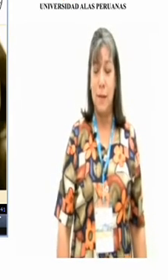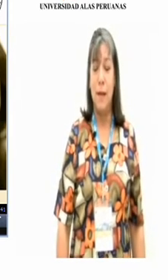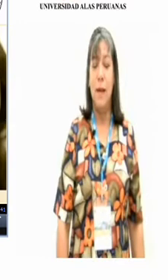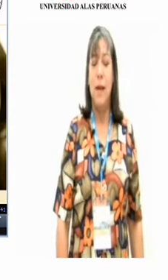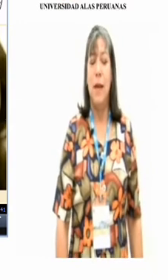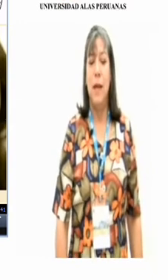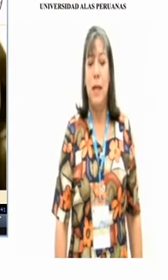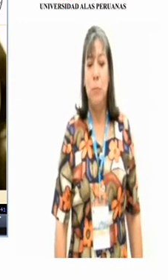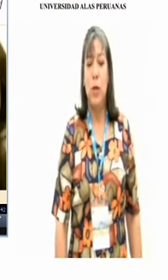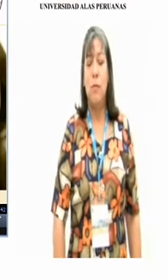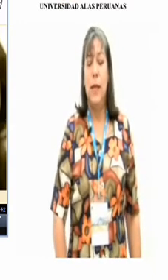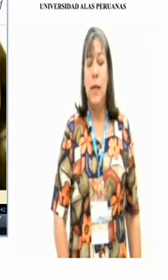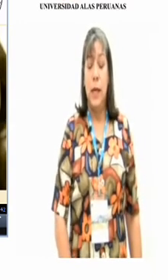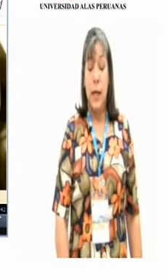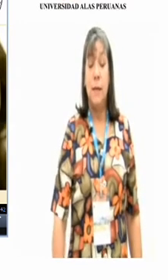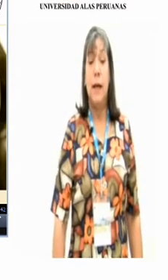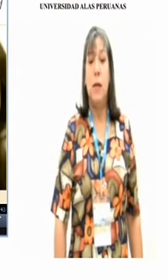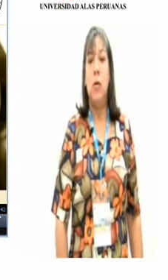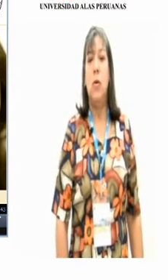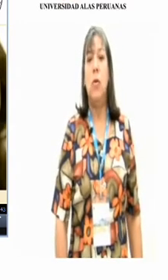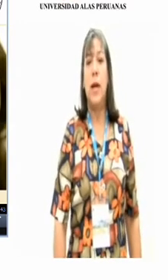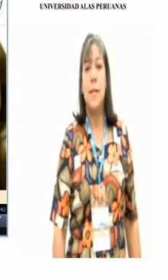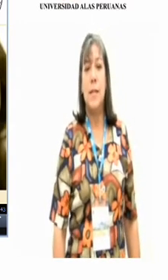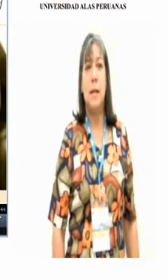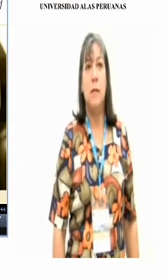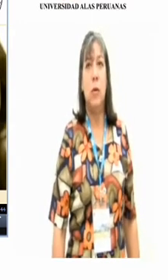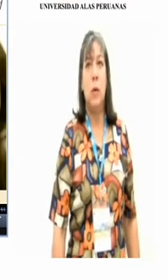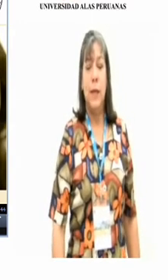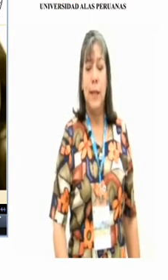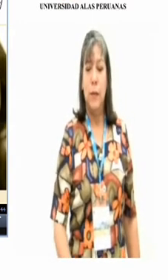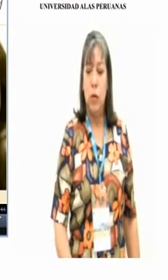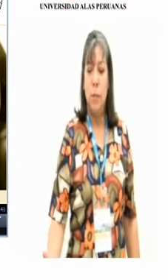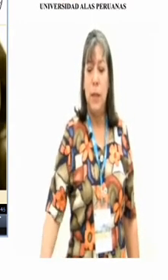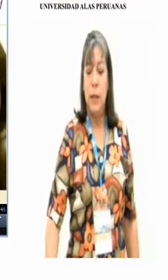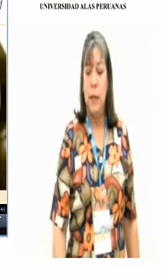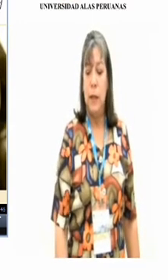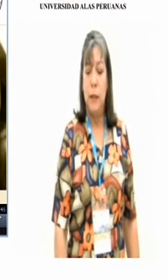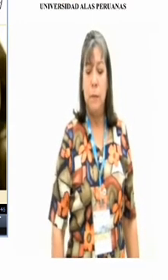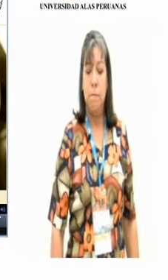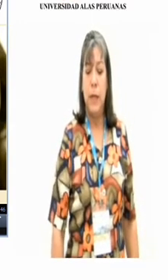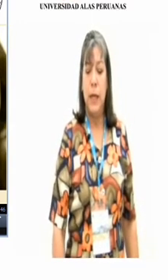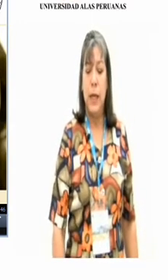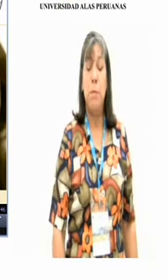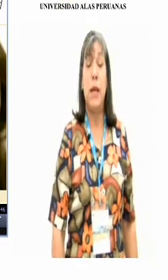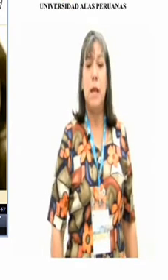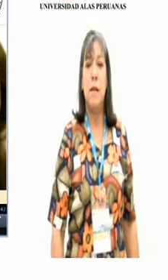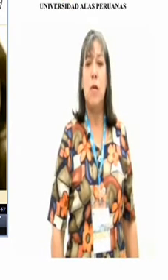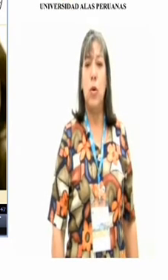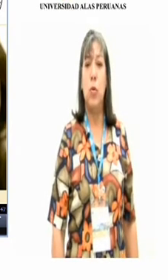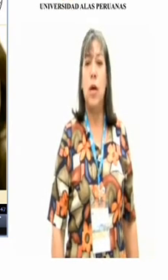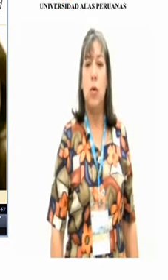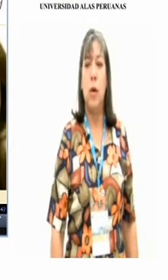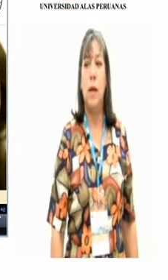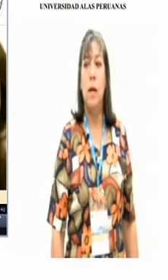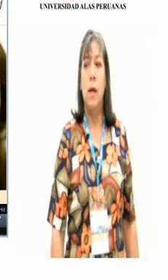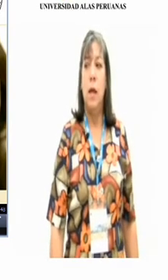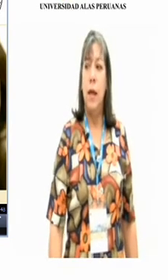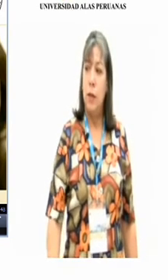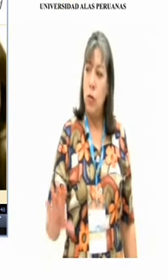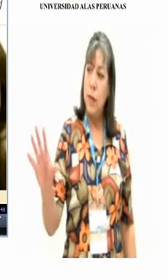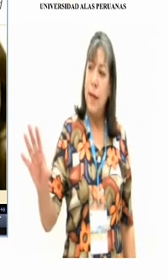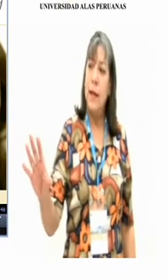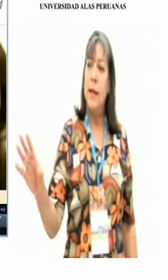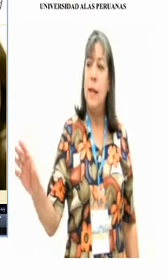Educación a Distancia. Bueno, he estado organizando en toda mi experiencia como